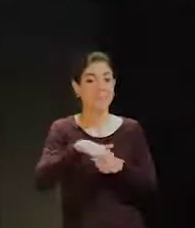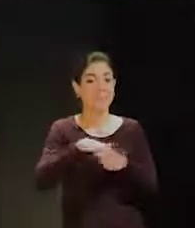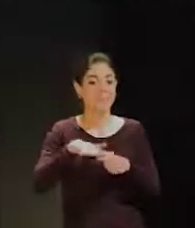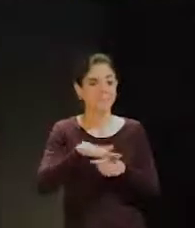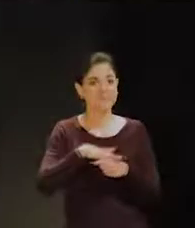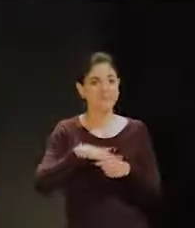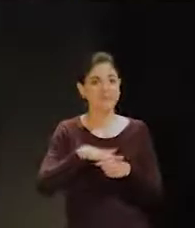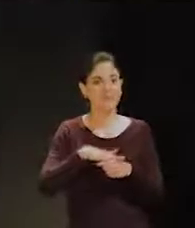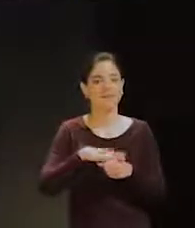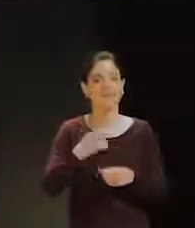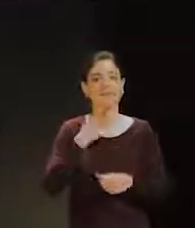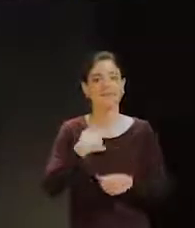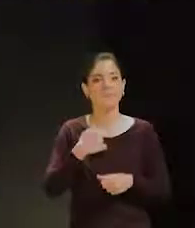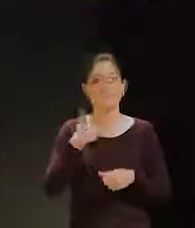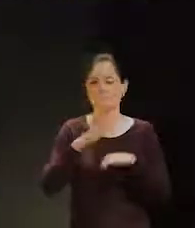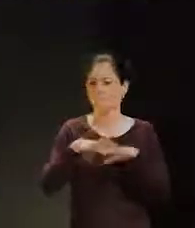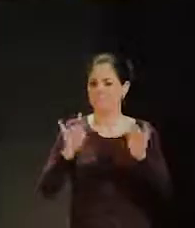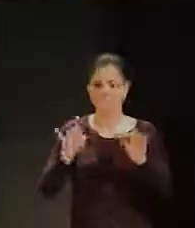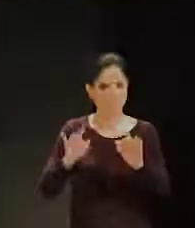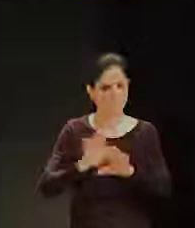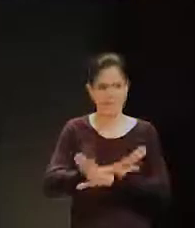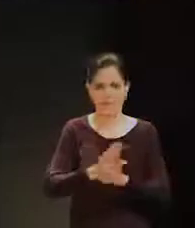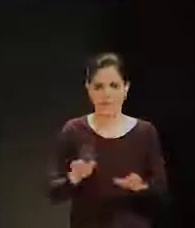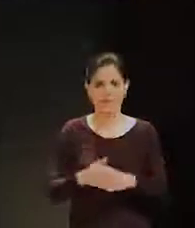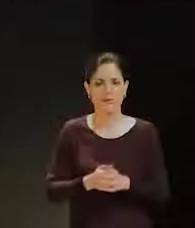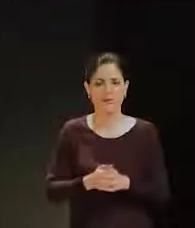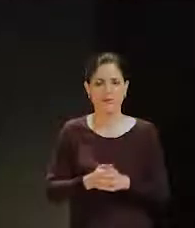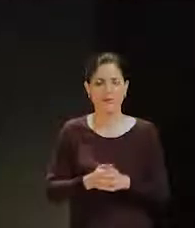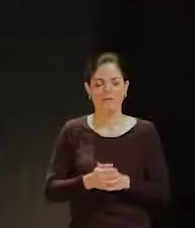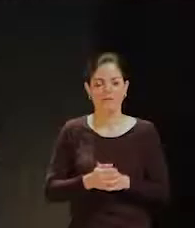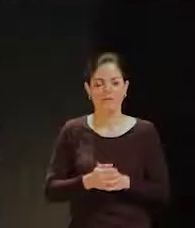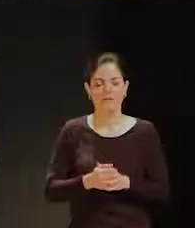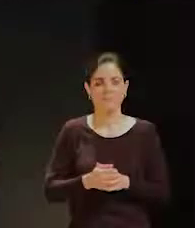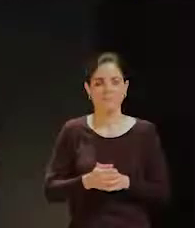el ministro me dijo, para nada, yo no dije eso.